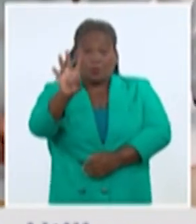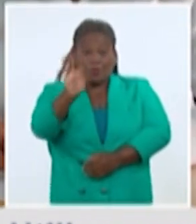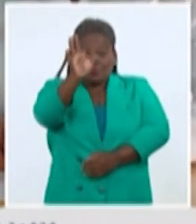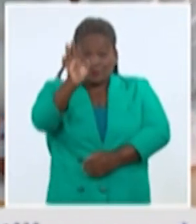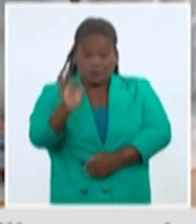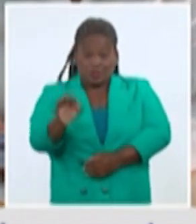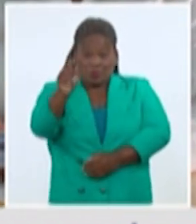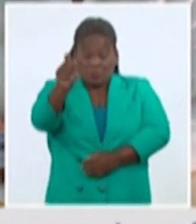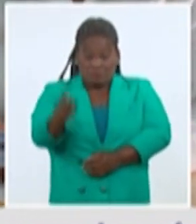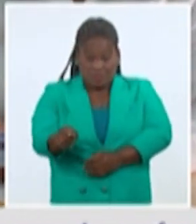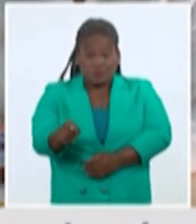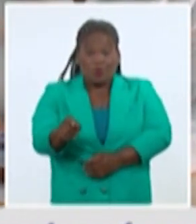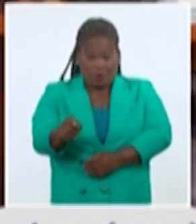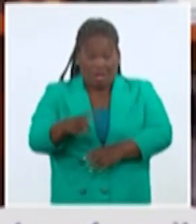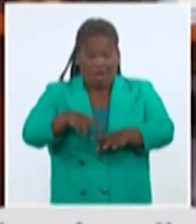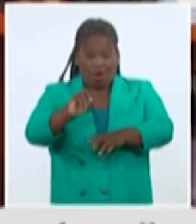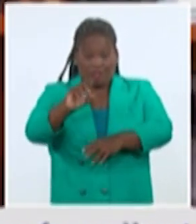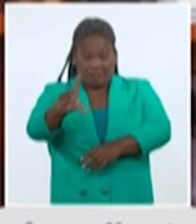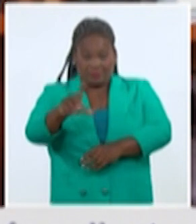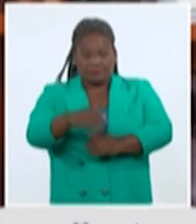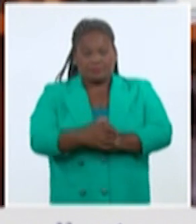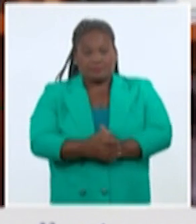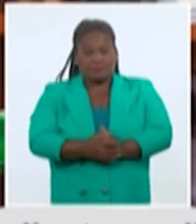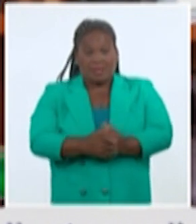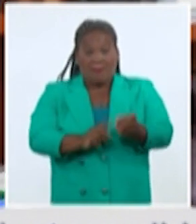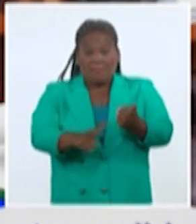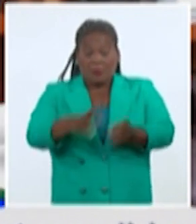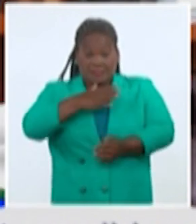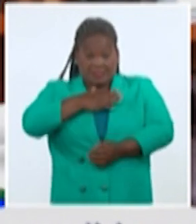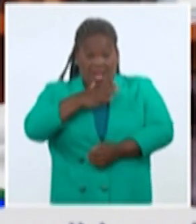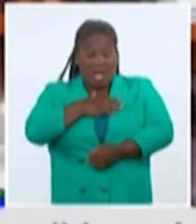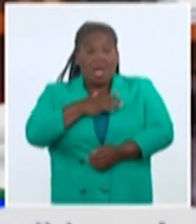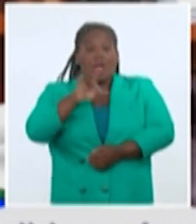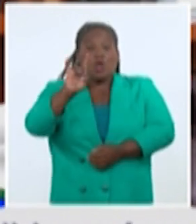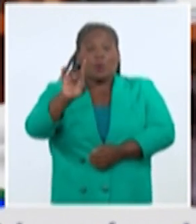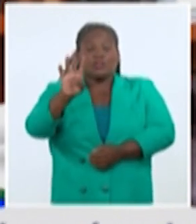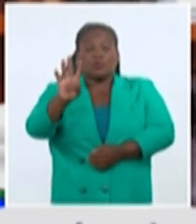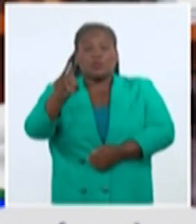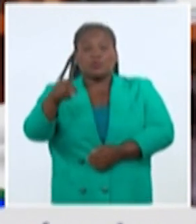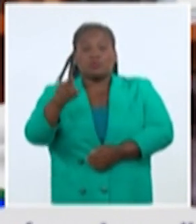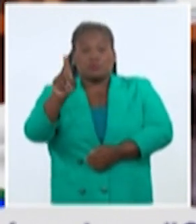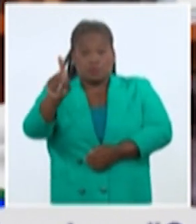del territorio. Todavía nuestra provincia está en un 94.1% del